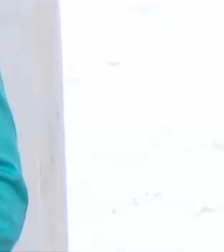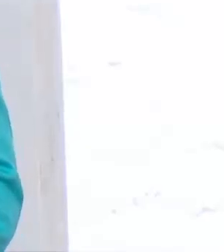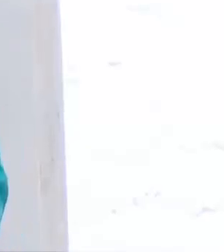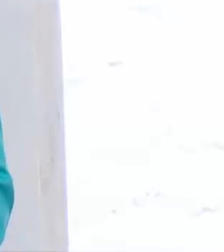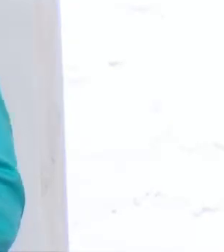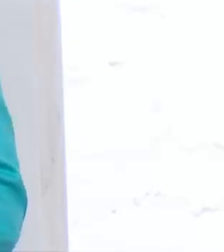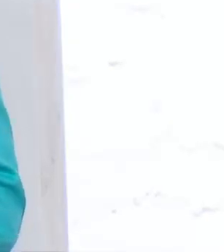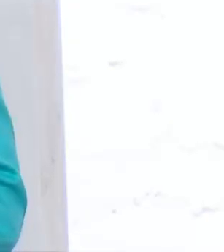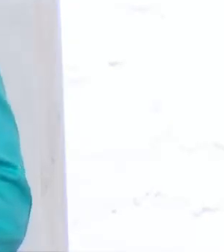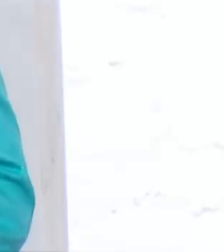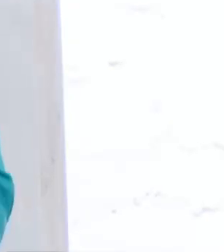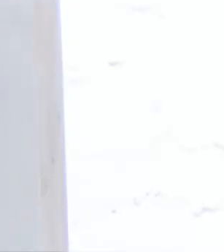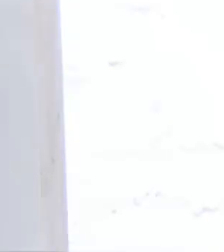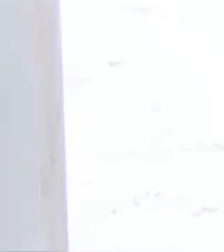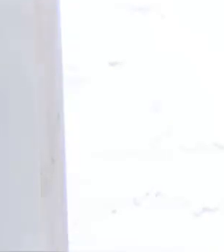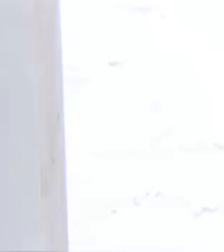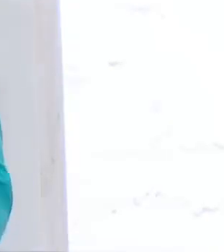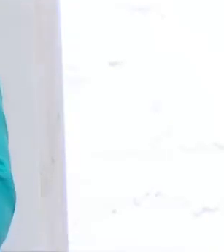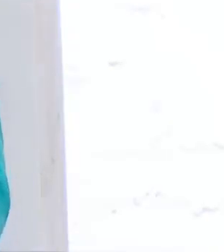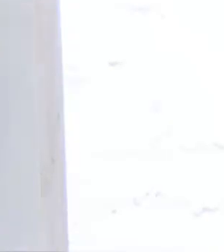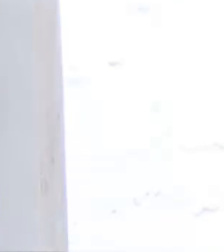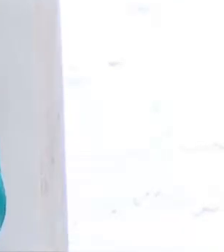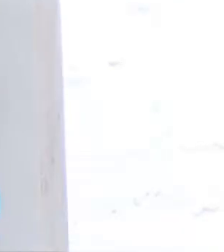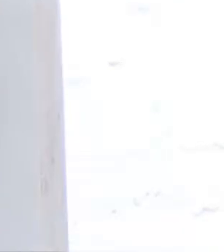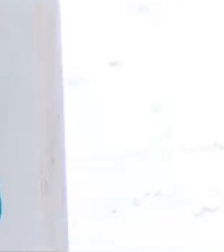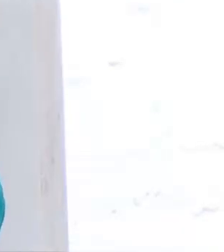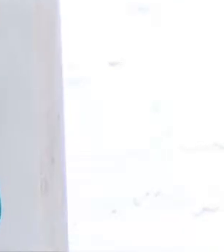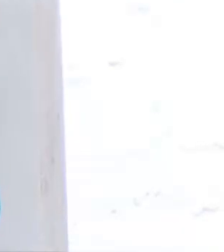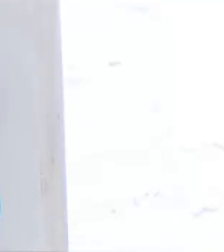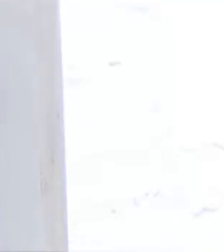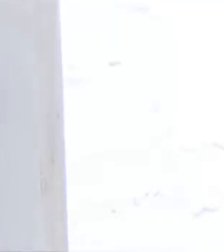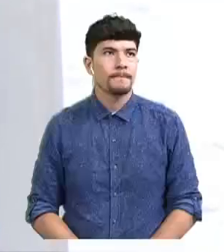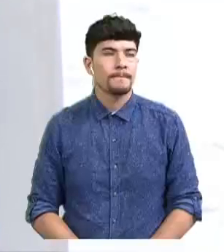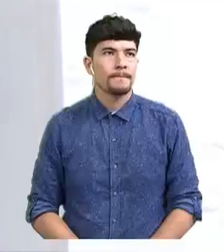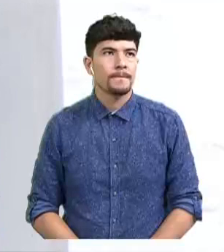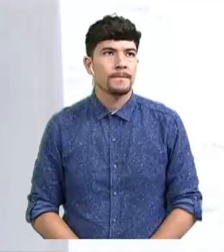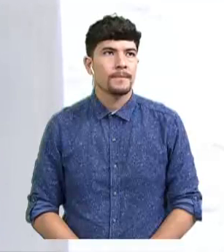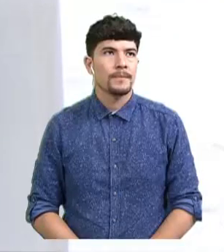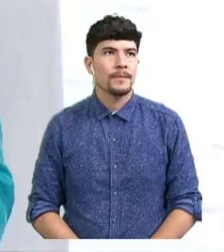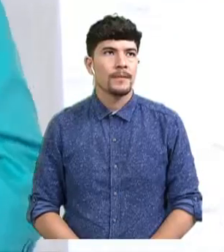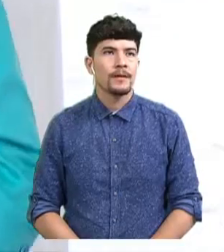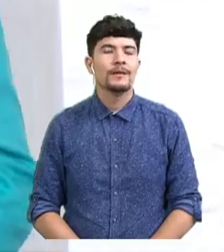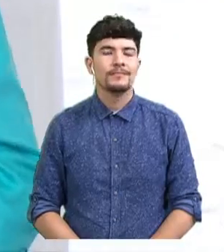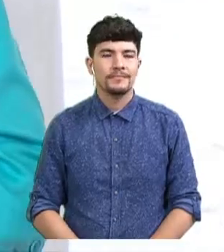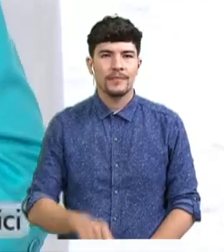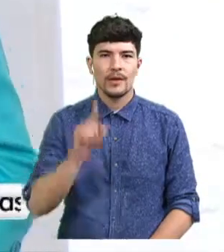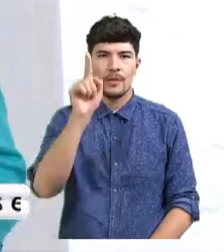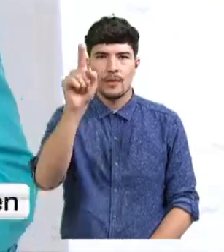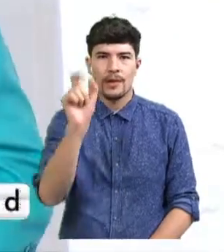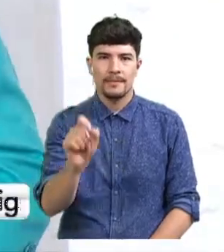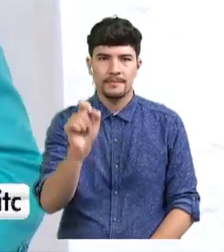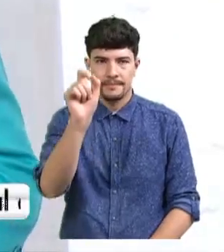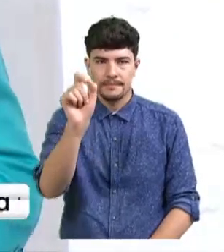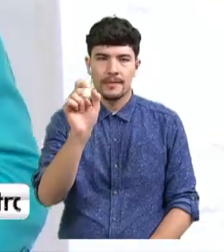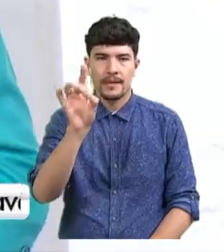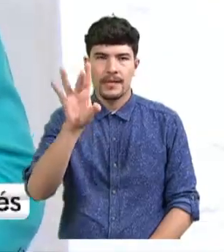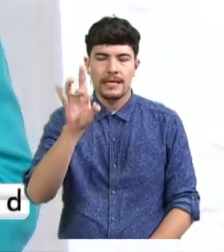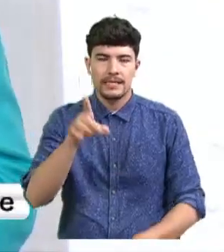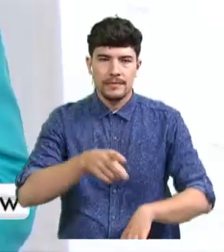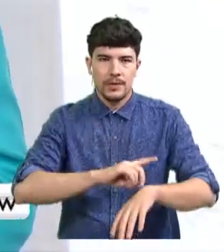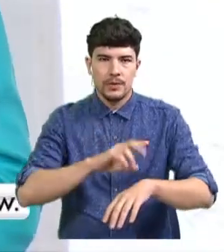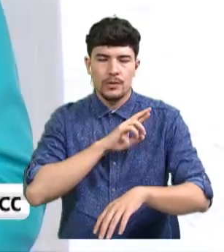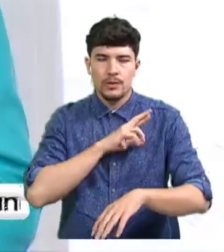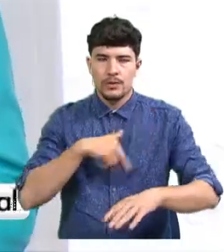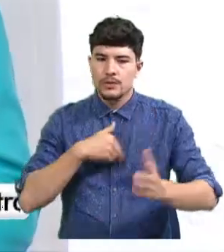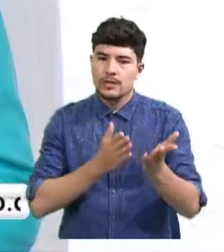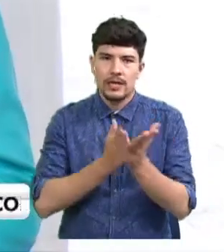15 minutos, continuamos en Oriente Noticias, su mejor opción en información. Hoy estamos entregándoles todos los detalles de Expedición Santander 2017 en